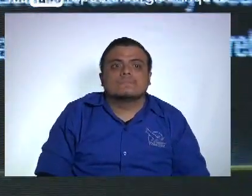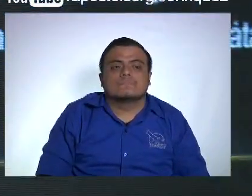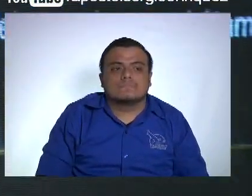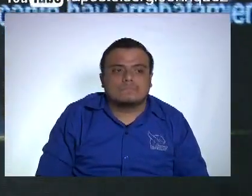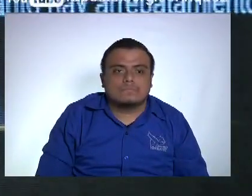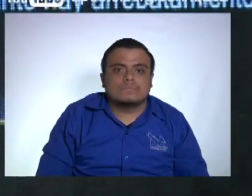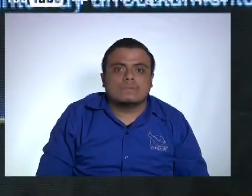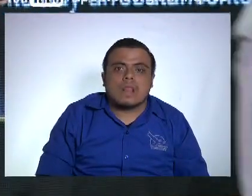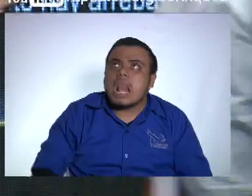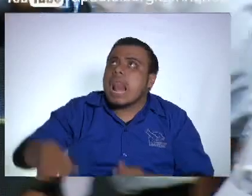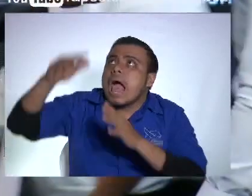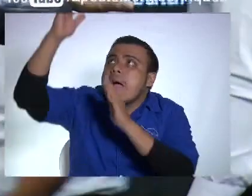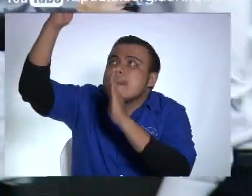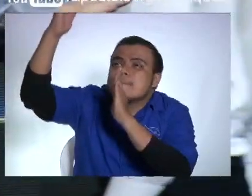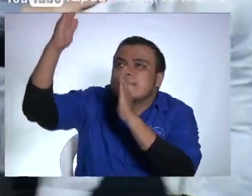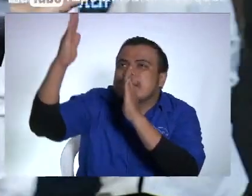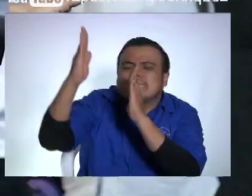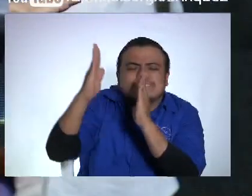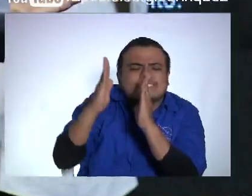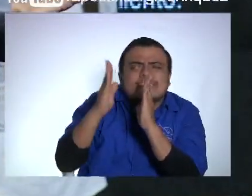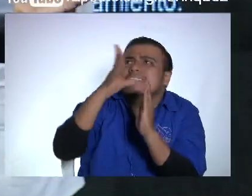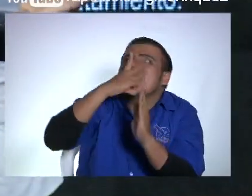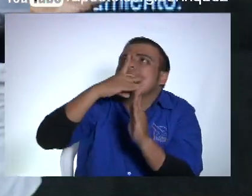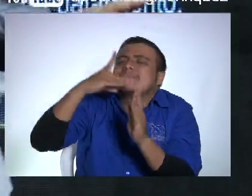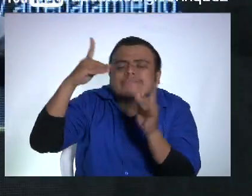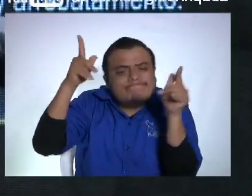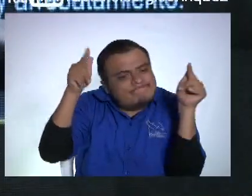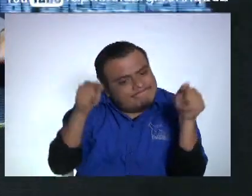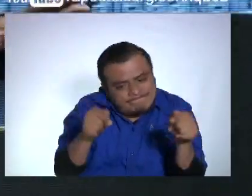la presencia de Dios está en medio de nosotros.